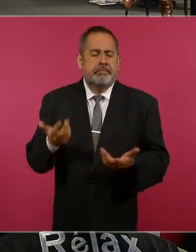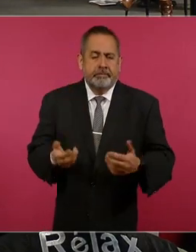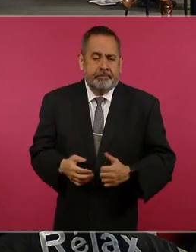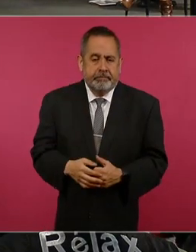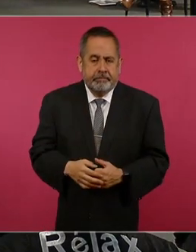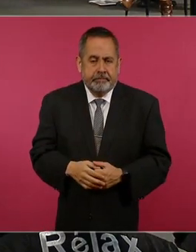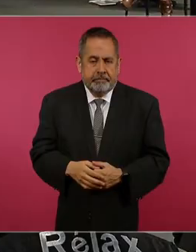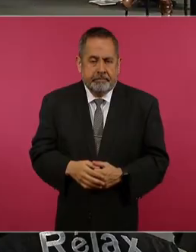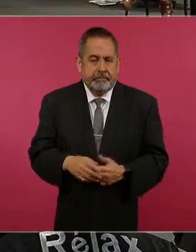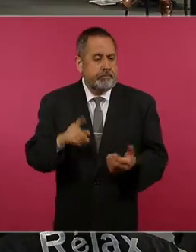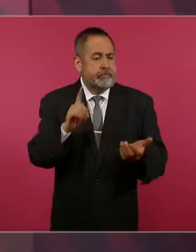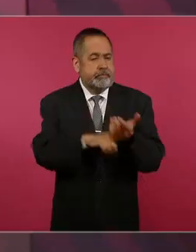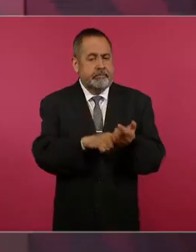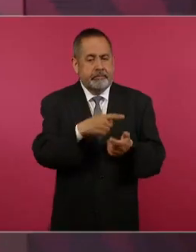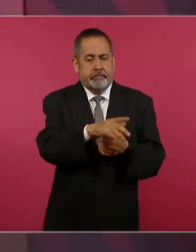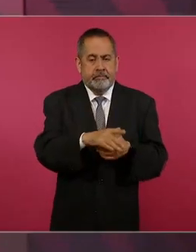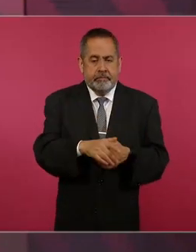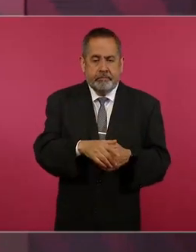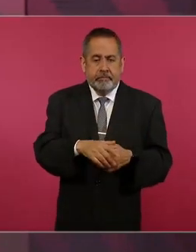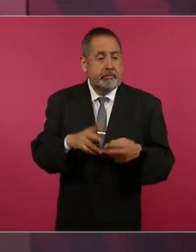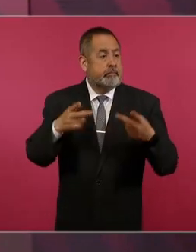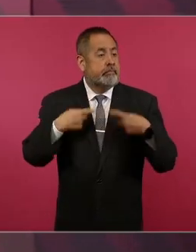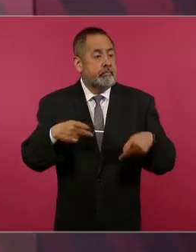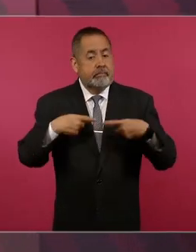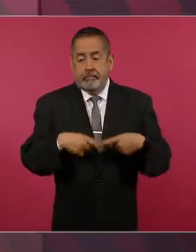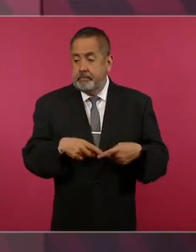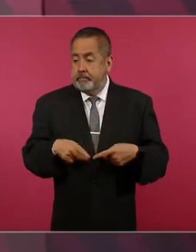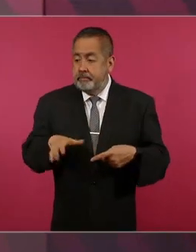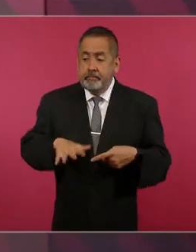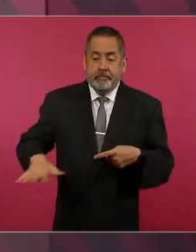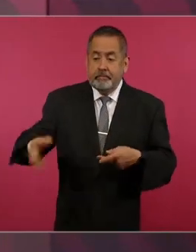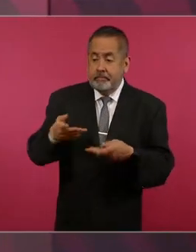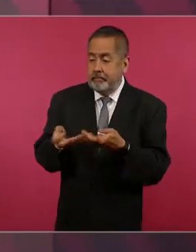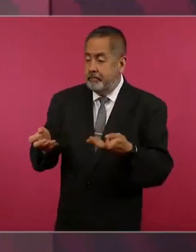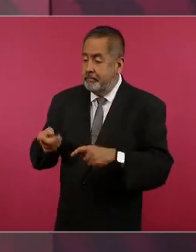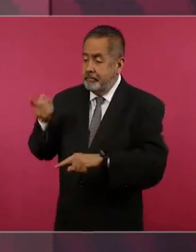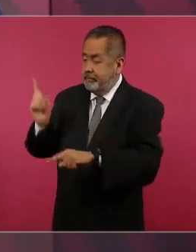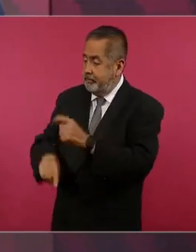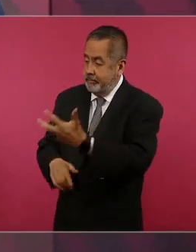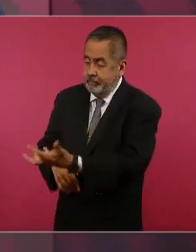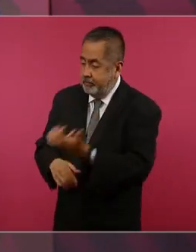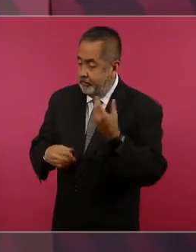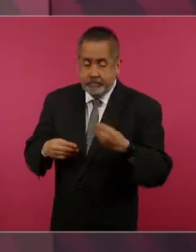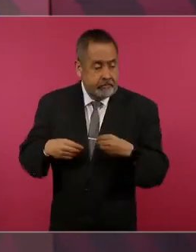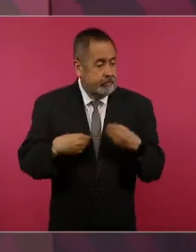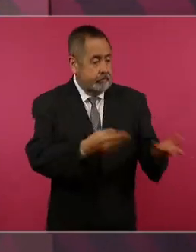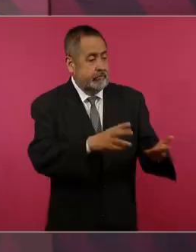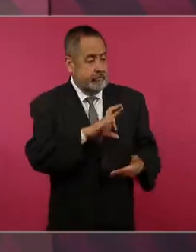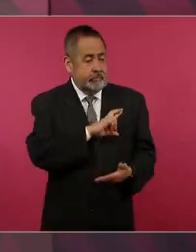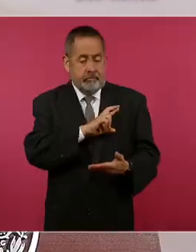porque está entregando los bienes de la Nación, a particulares, a sus allegados,